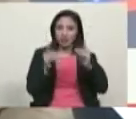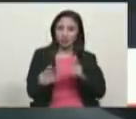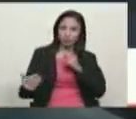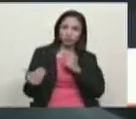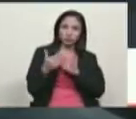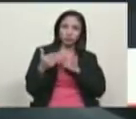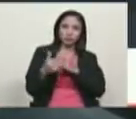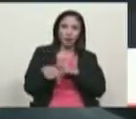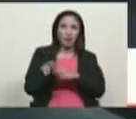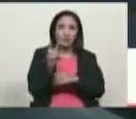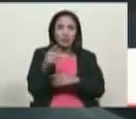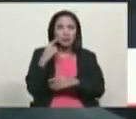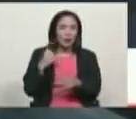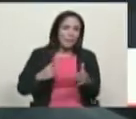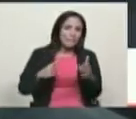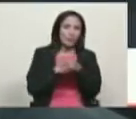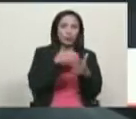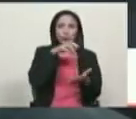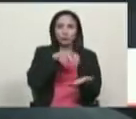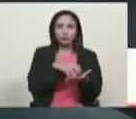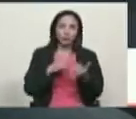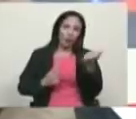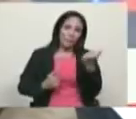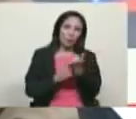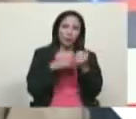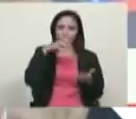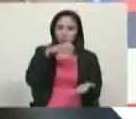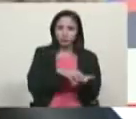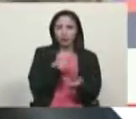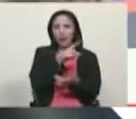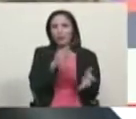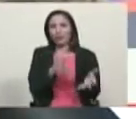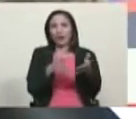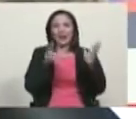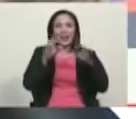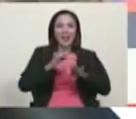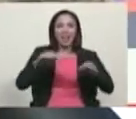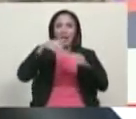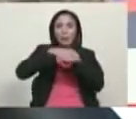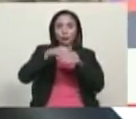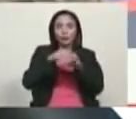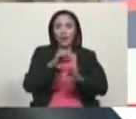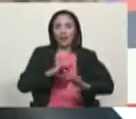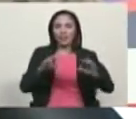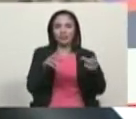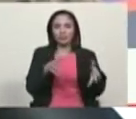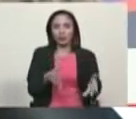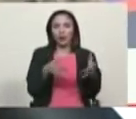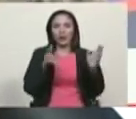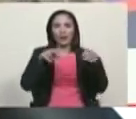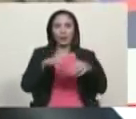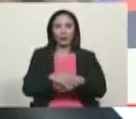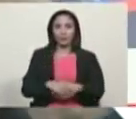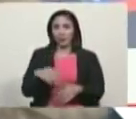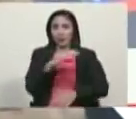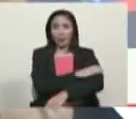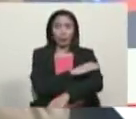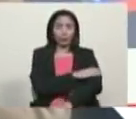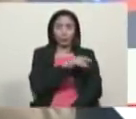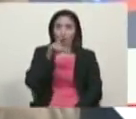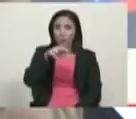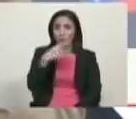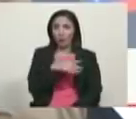Venezuela, apoyando el golpe de Estado, no gana ni un voto a la derecha. La derecha no lo querrá nunca